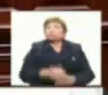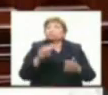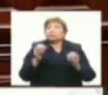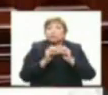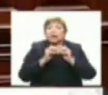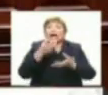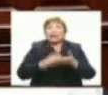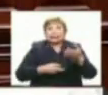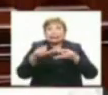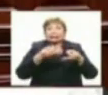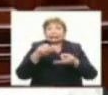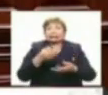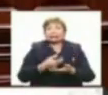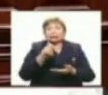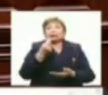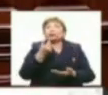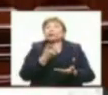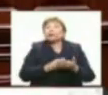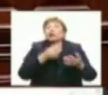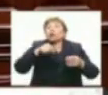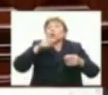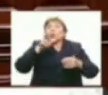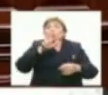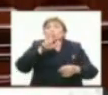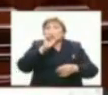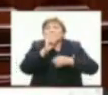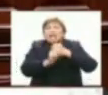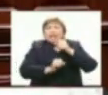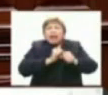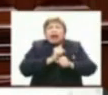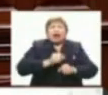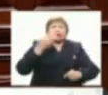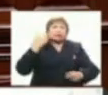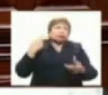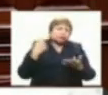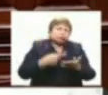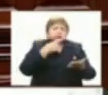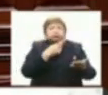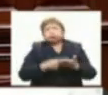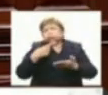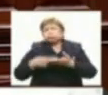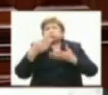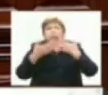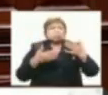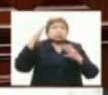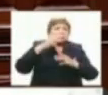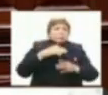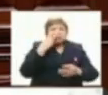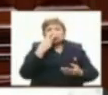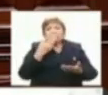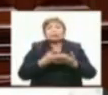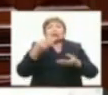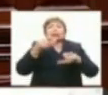Reactivación económica. En los últimos 30 años se ha discutido mucho sobre las falencias del modelo